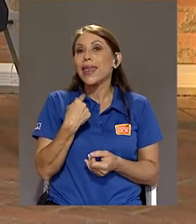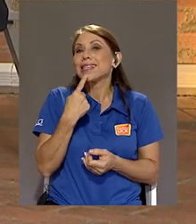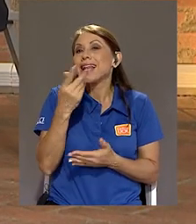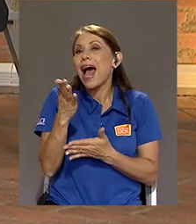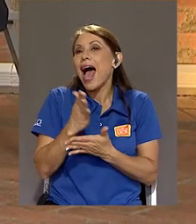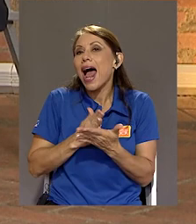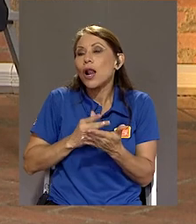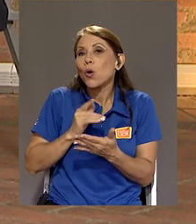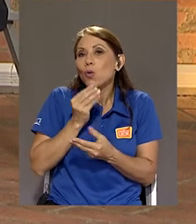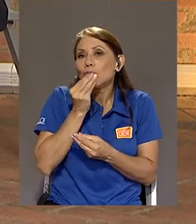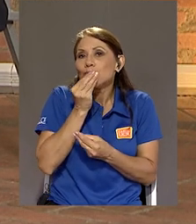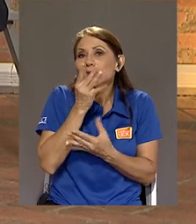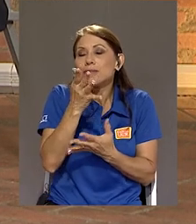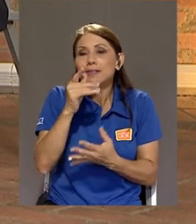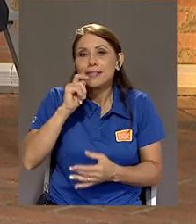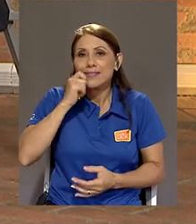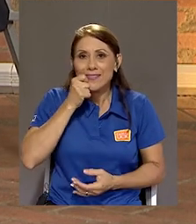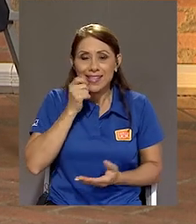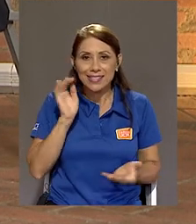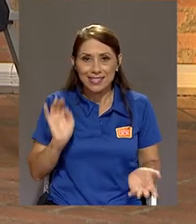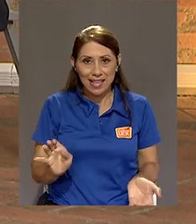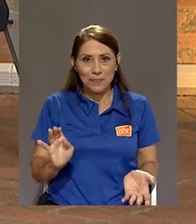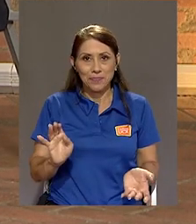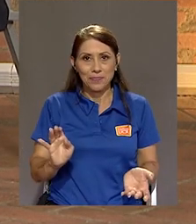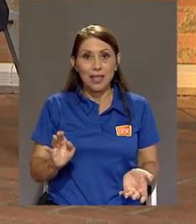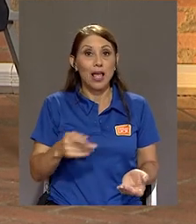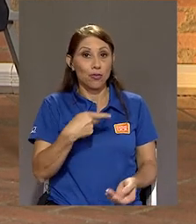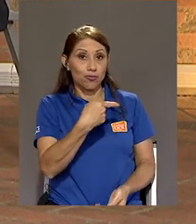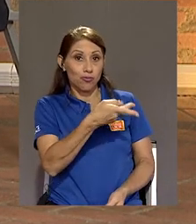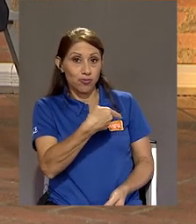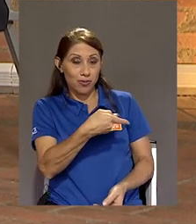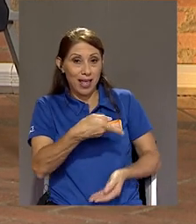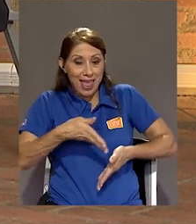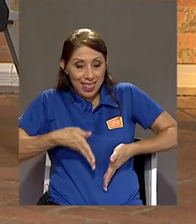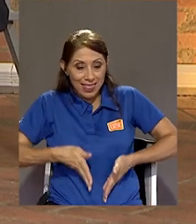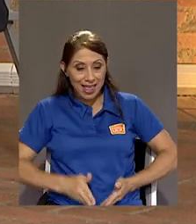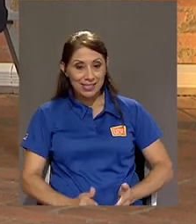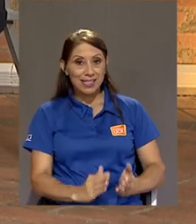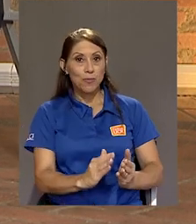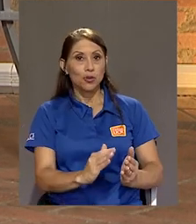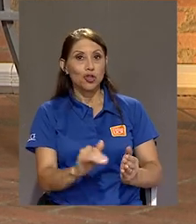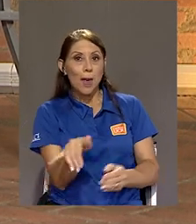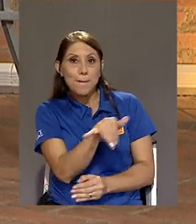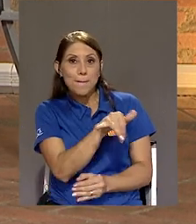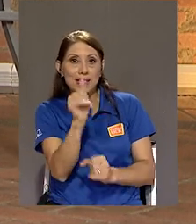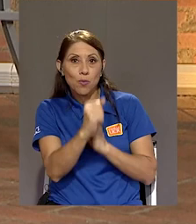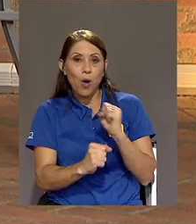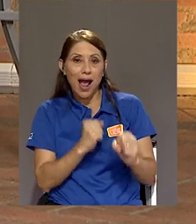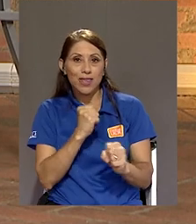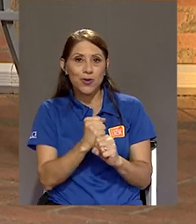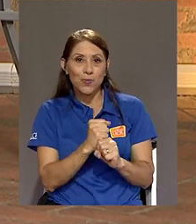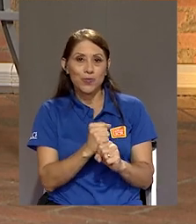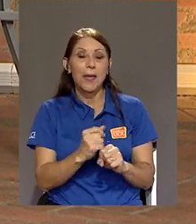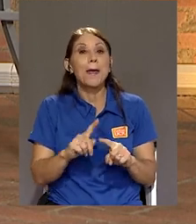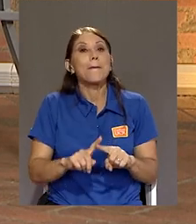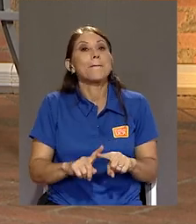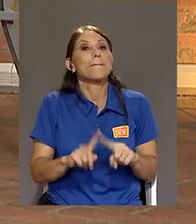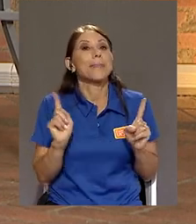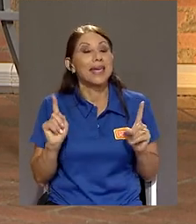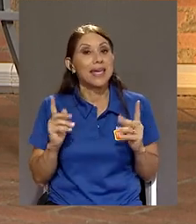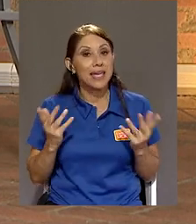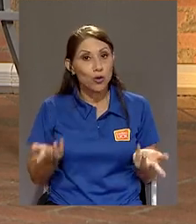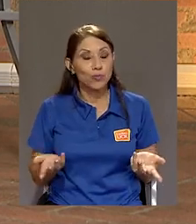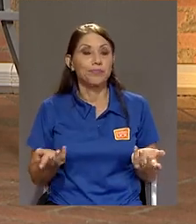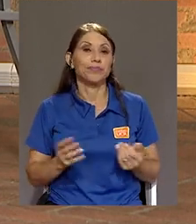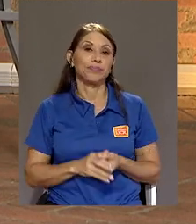Voy a hacer una infidencia. Resulta que nacimos el mismo año. Pero más allá de eso,